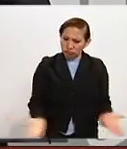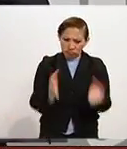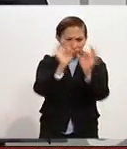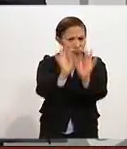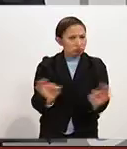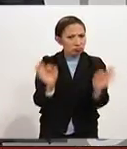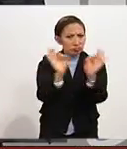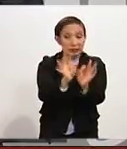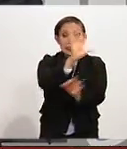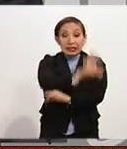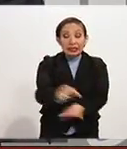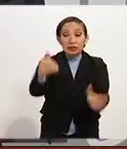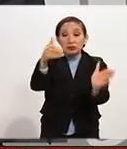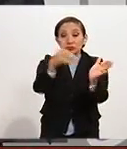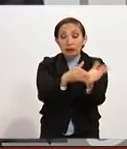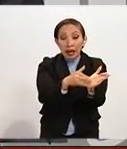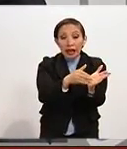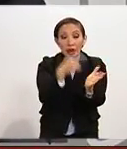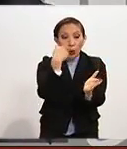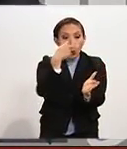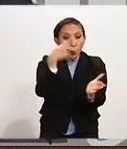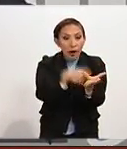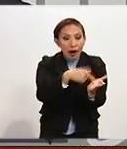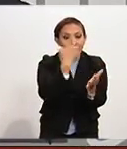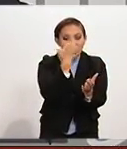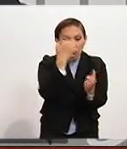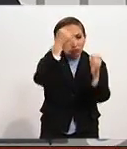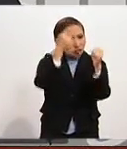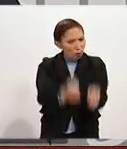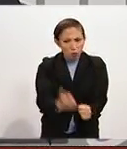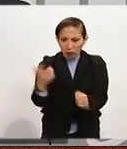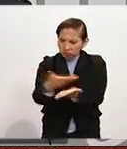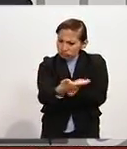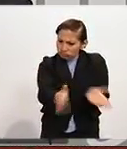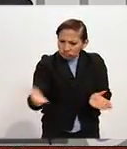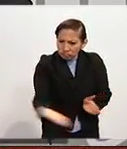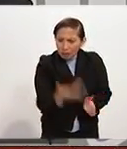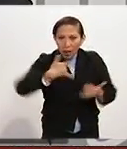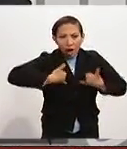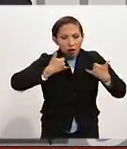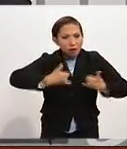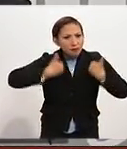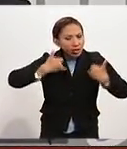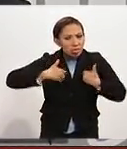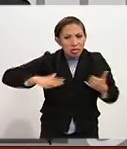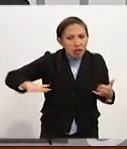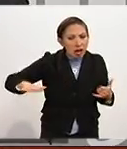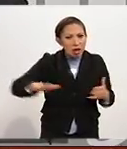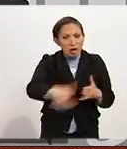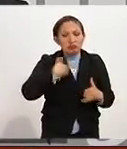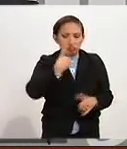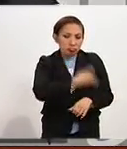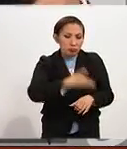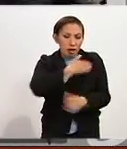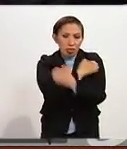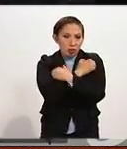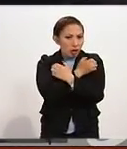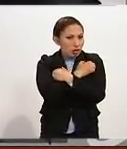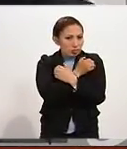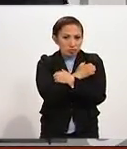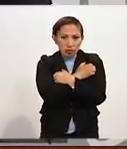importante. 500.000 espacios garantizados para jóvenes, para la juventud en el proceso